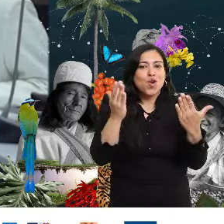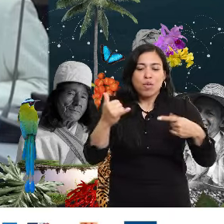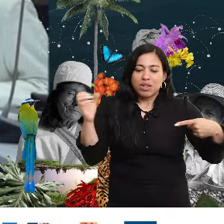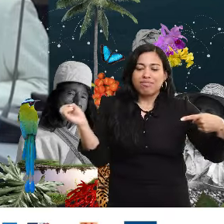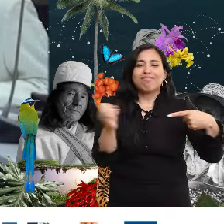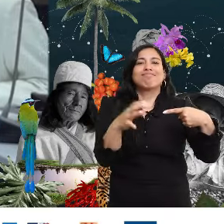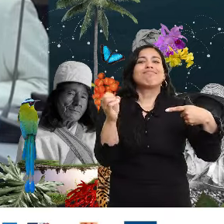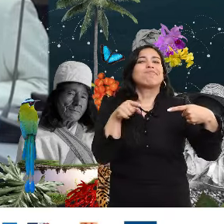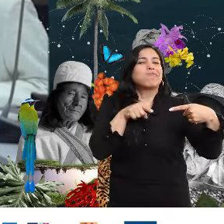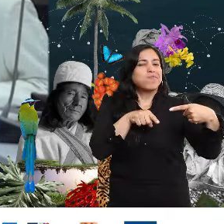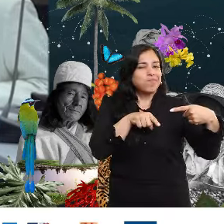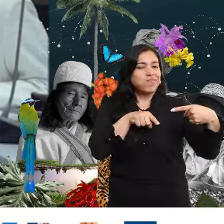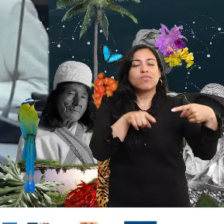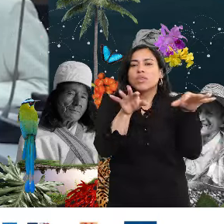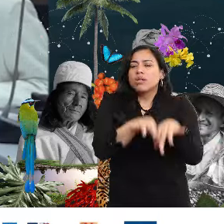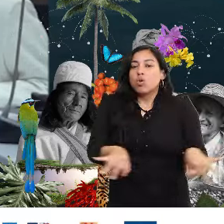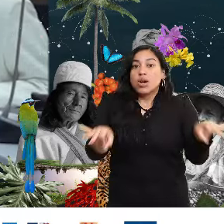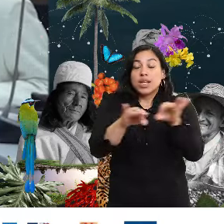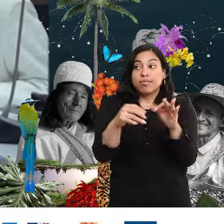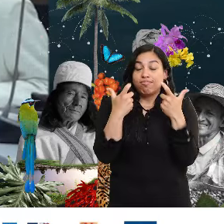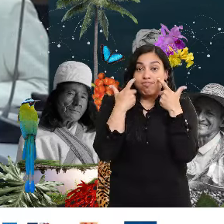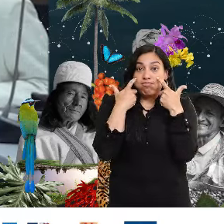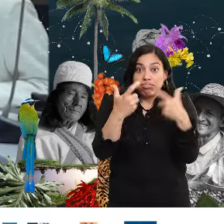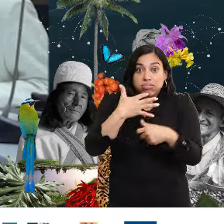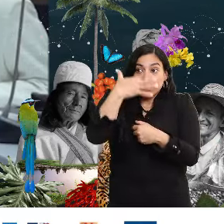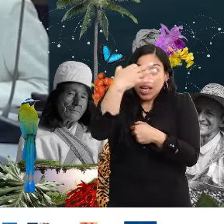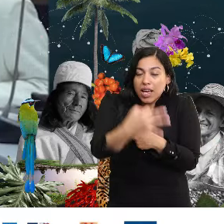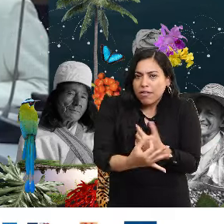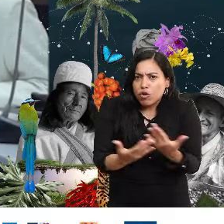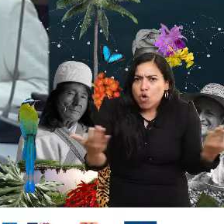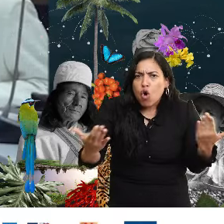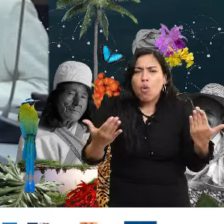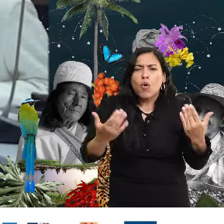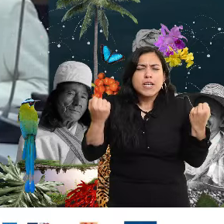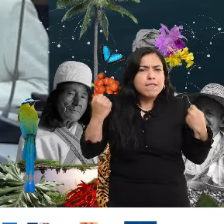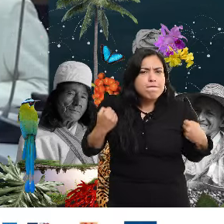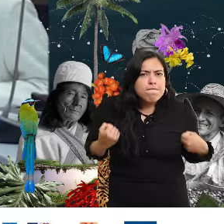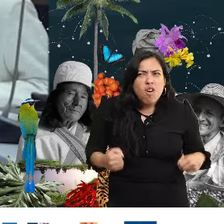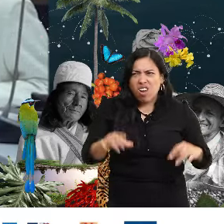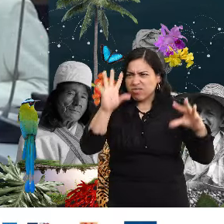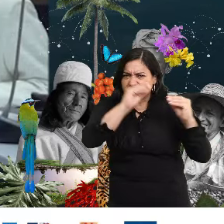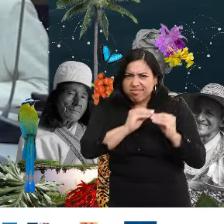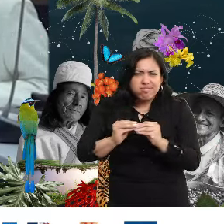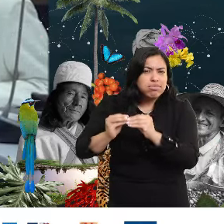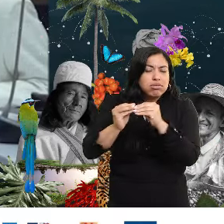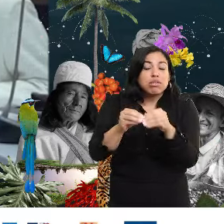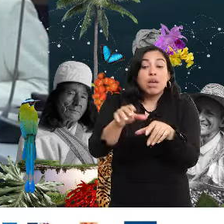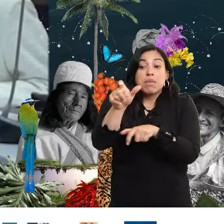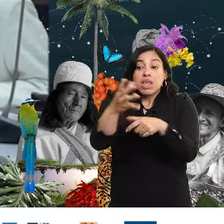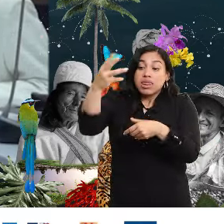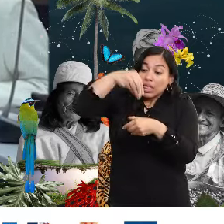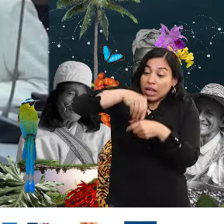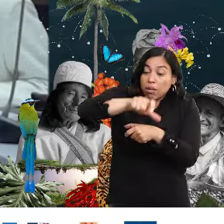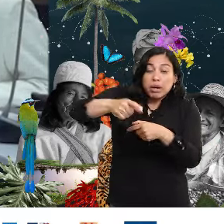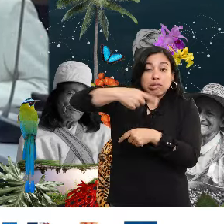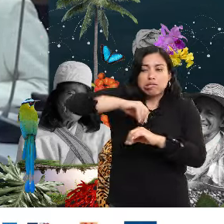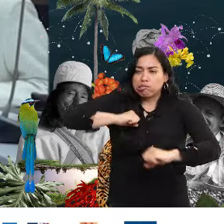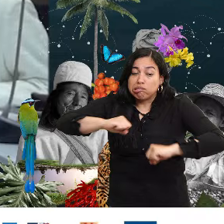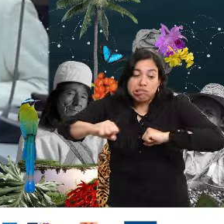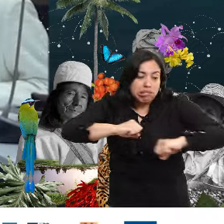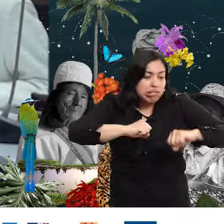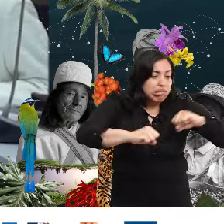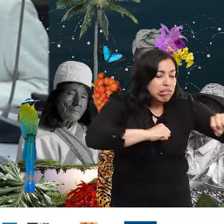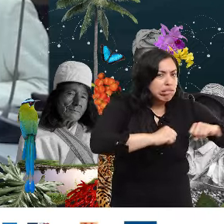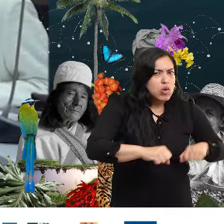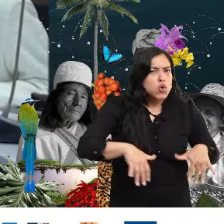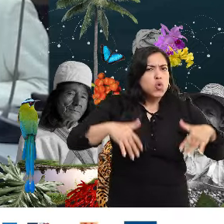foros. Es muy impresionante ver a través de todo el esfuerzo conjunto, porque fueron muchos actores los que se